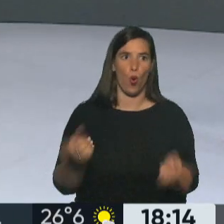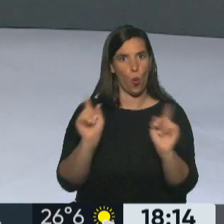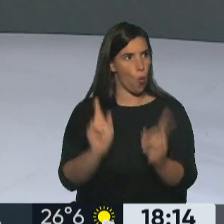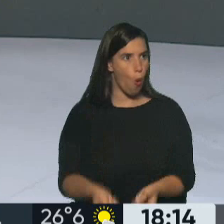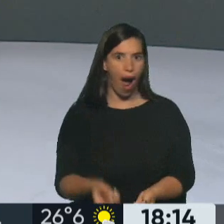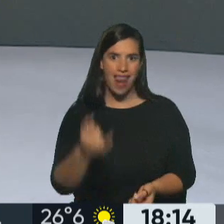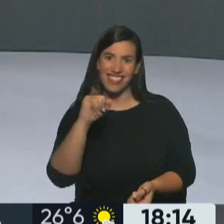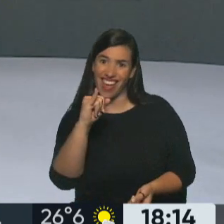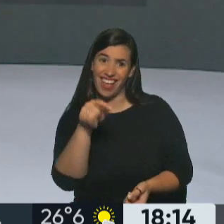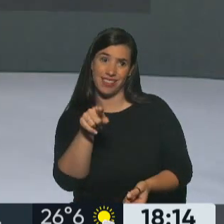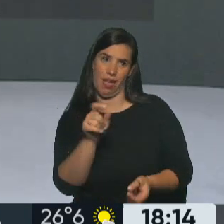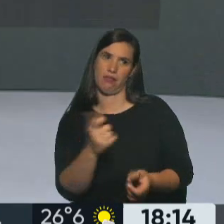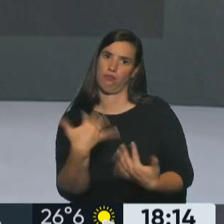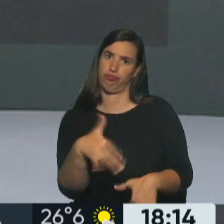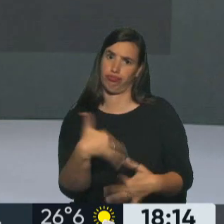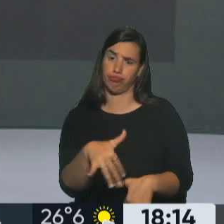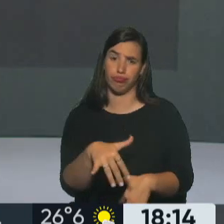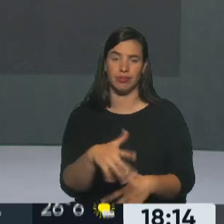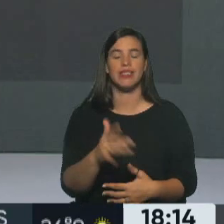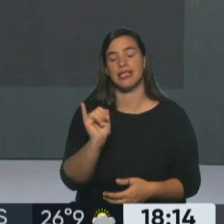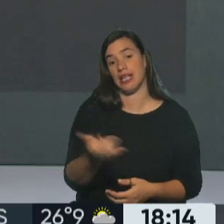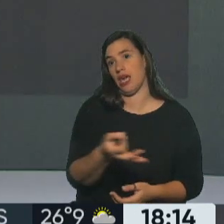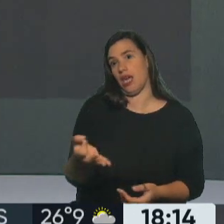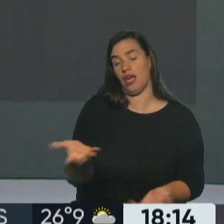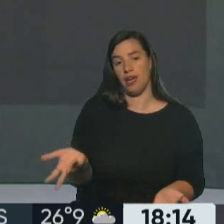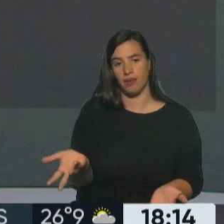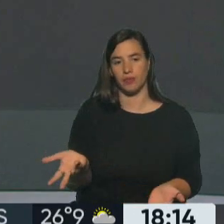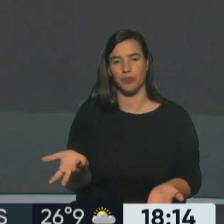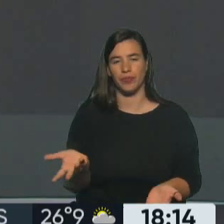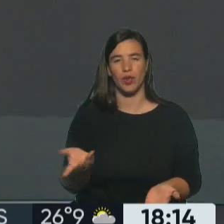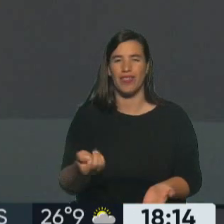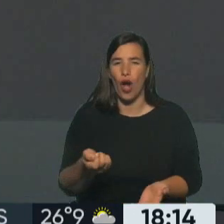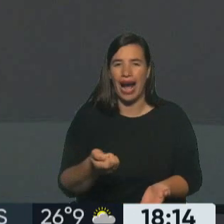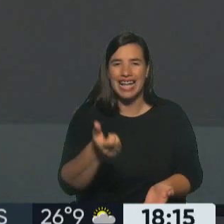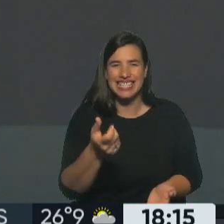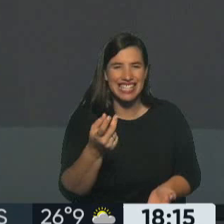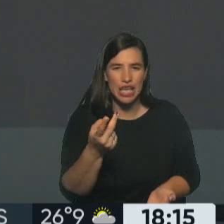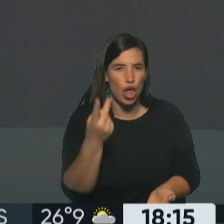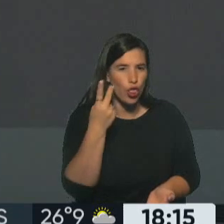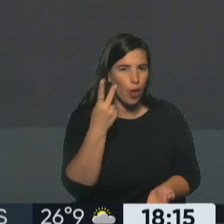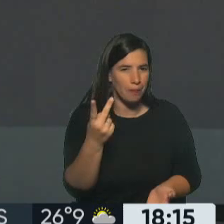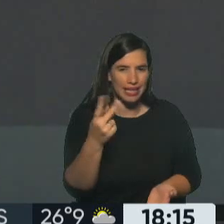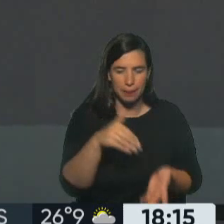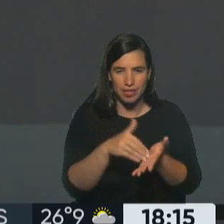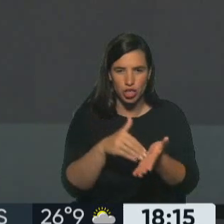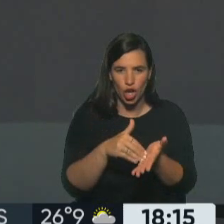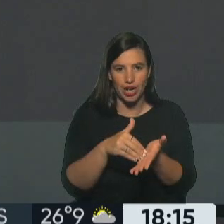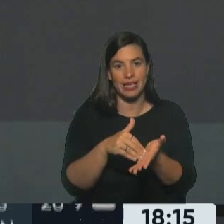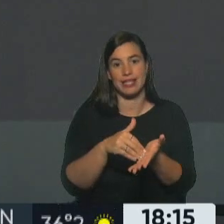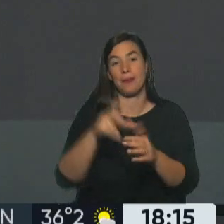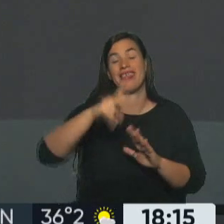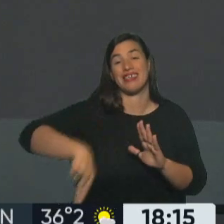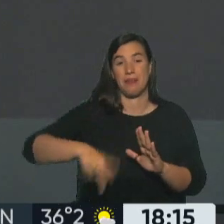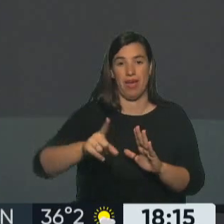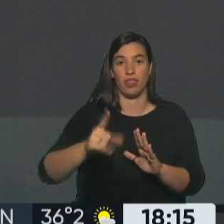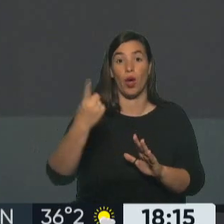ser intereses, claro, es elevada. Cuando se arrima a los 2.000 millones son vencimientos de capital. El resto son